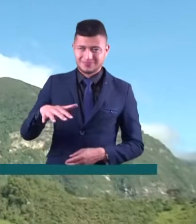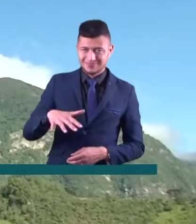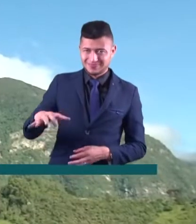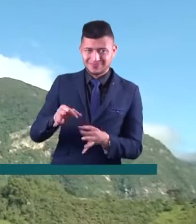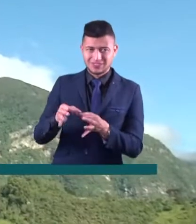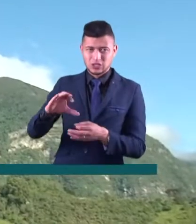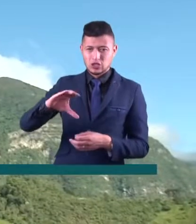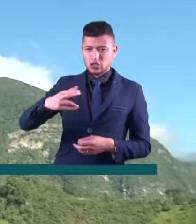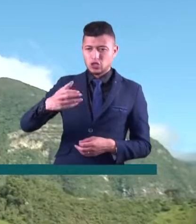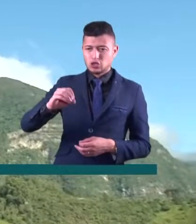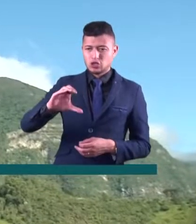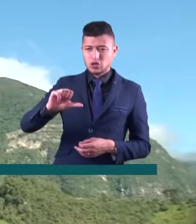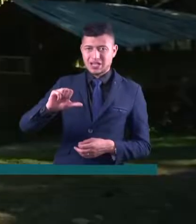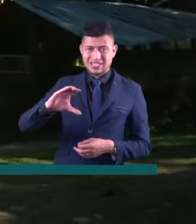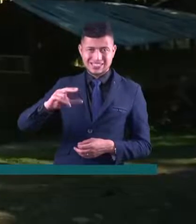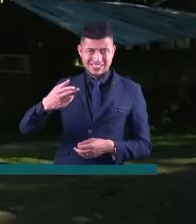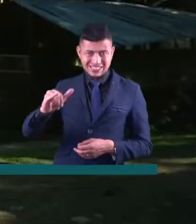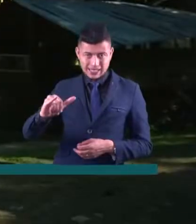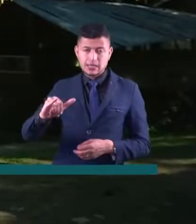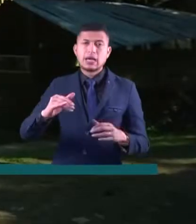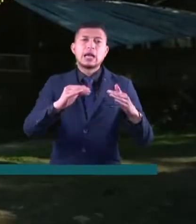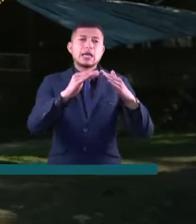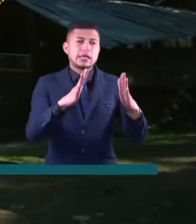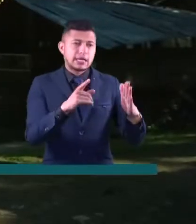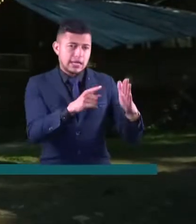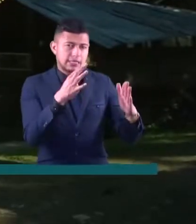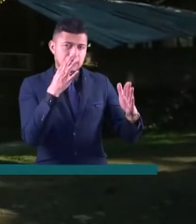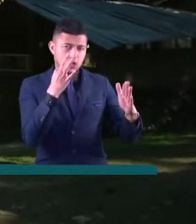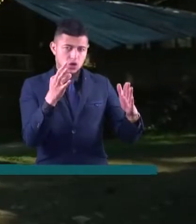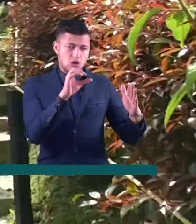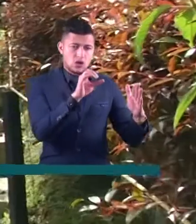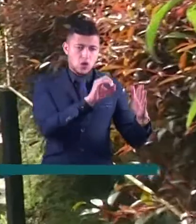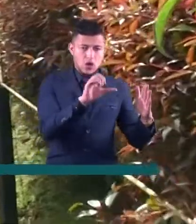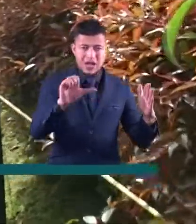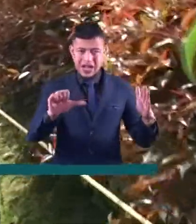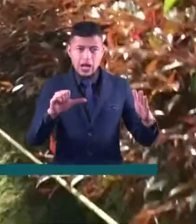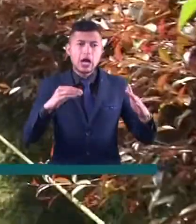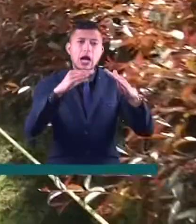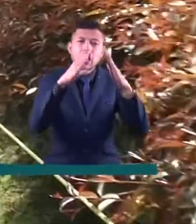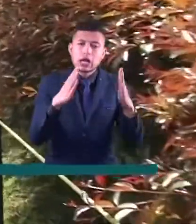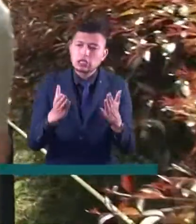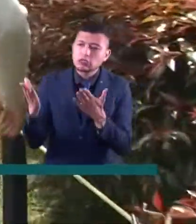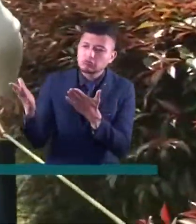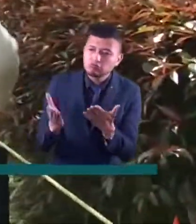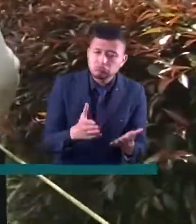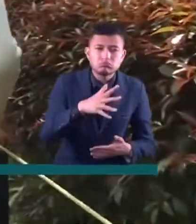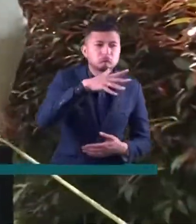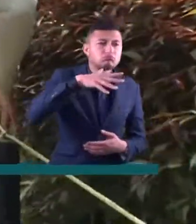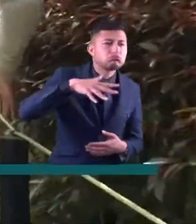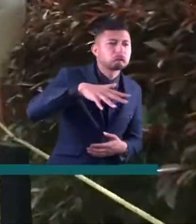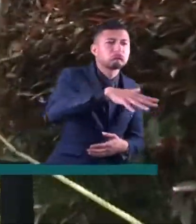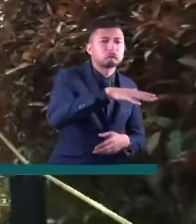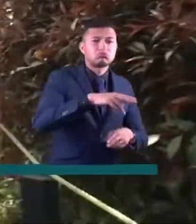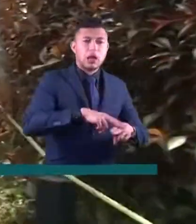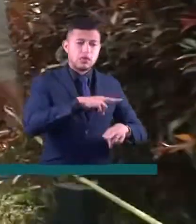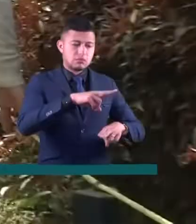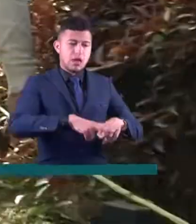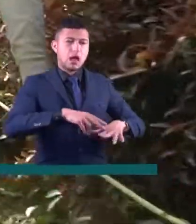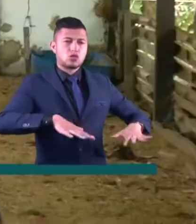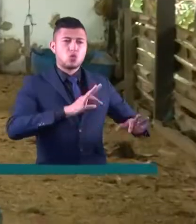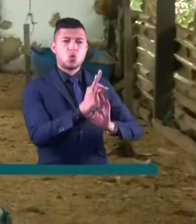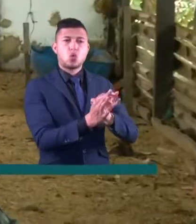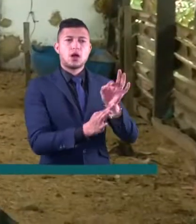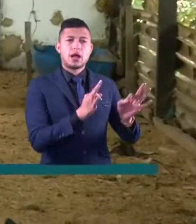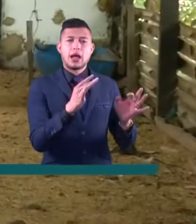Los cerros de Chochi, Cundinamarca, rodean la casa de Ricardo Vanegas y Fanny Mora, una pareja que convirtió su casa en una granja